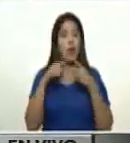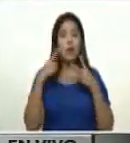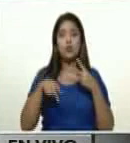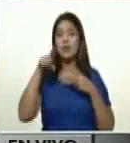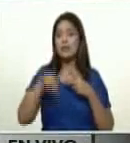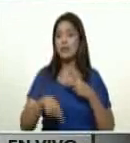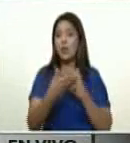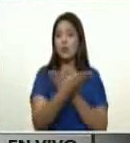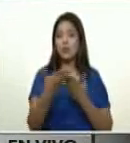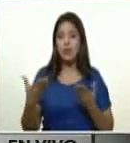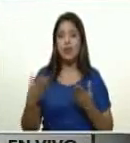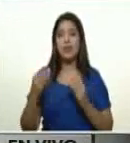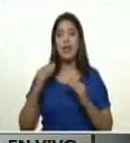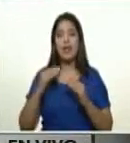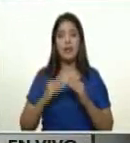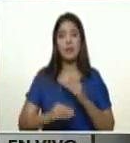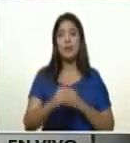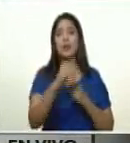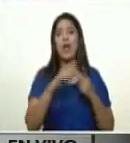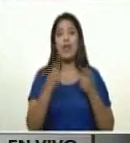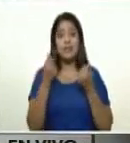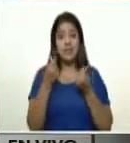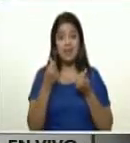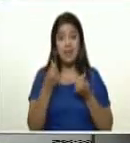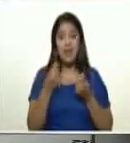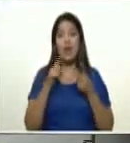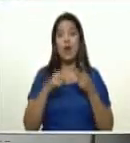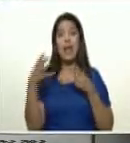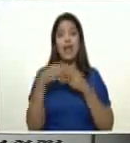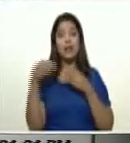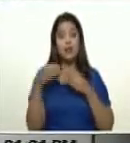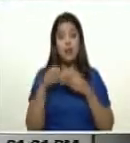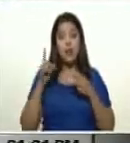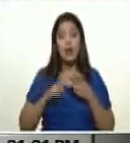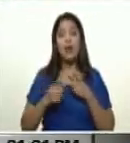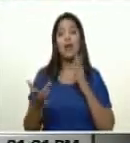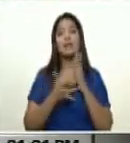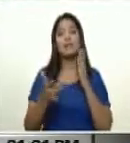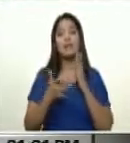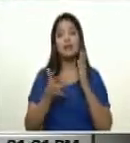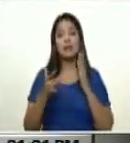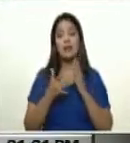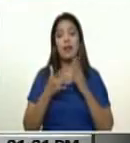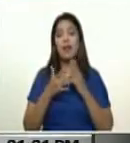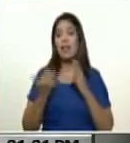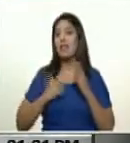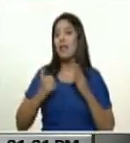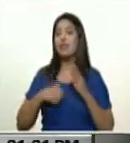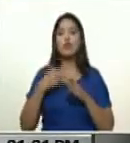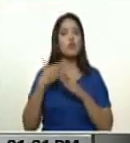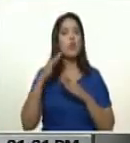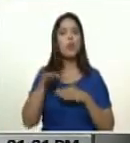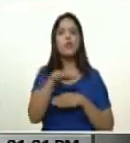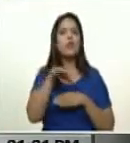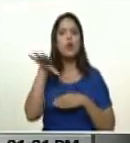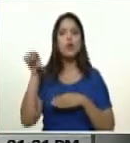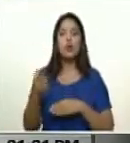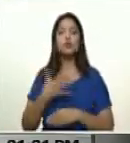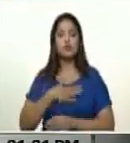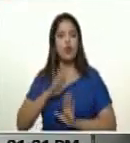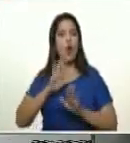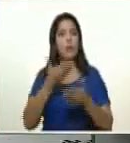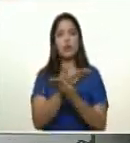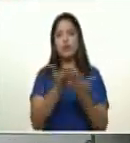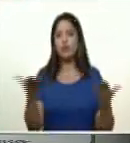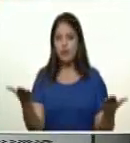en inversión, en bolívares, en dólares y en tecnología del mundo donde haya que ir a buscar, cuenten con mi apoyo